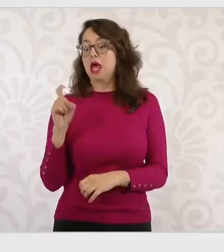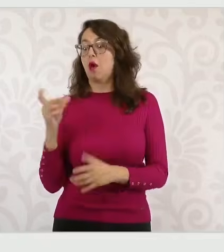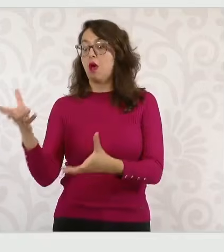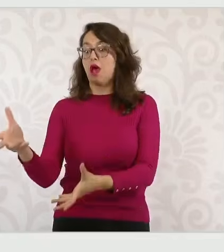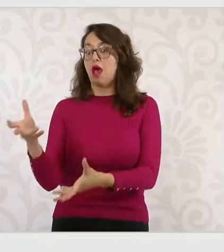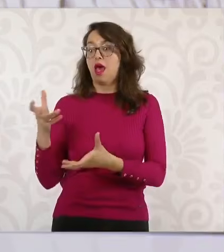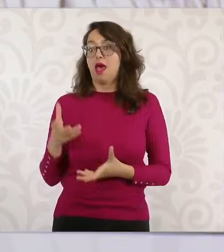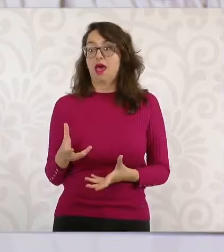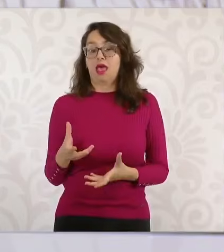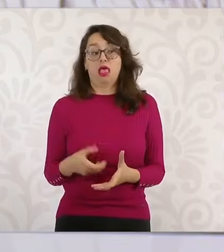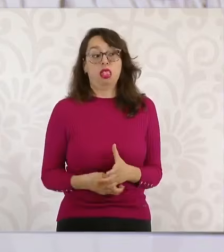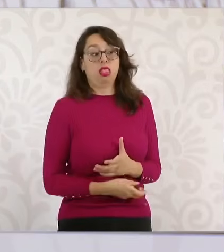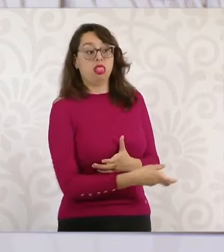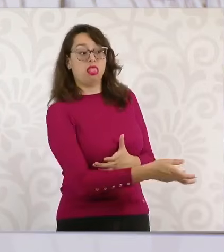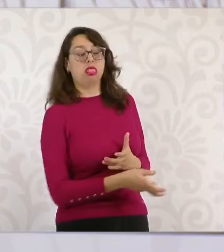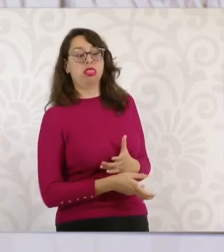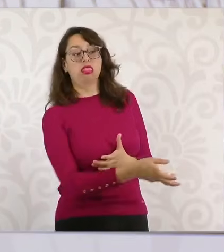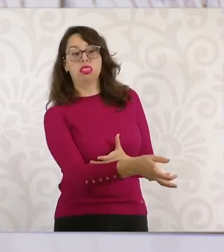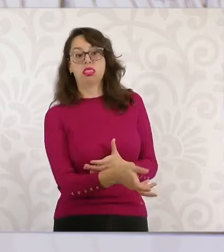las grandotas,